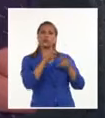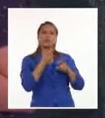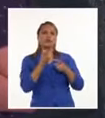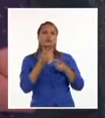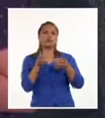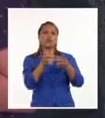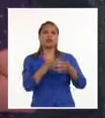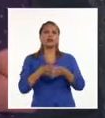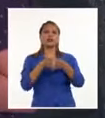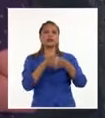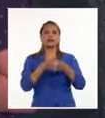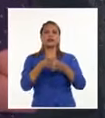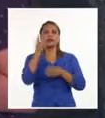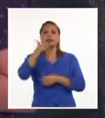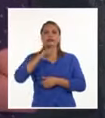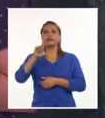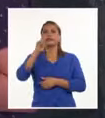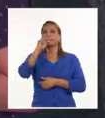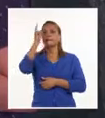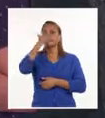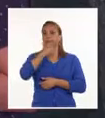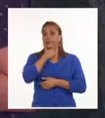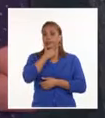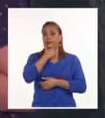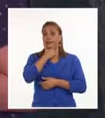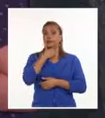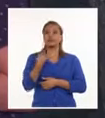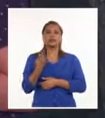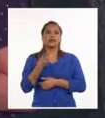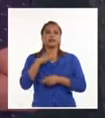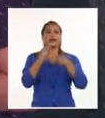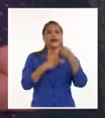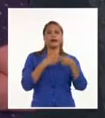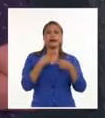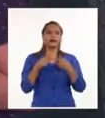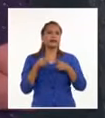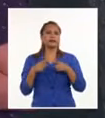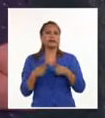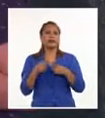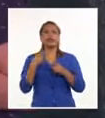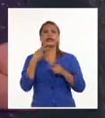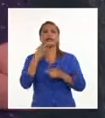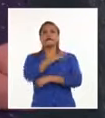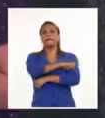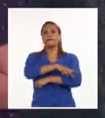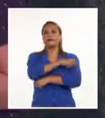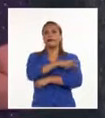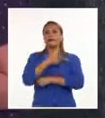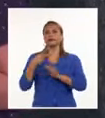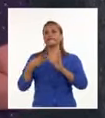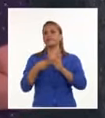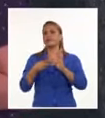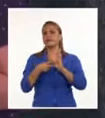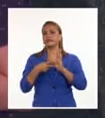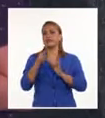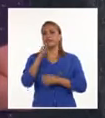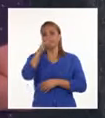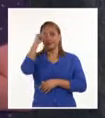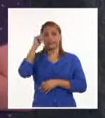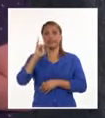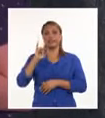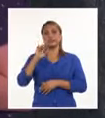ALBA de lo que está sucediendo en Siria actualmente, que Siria lleva unos más de